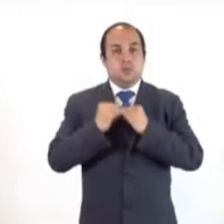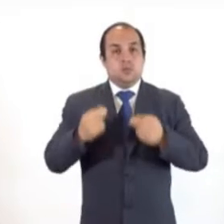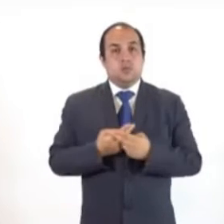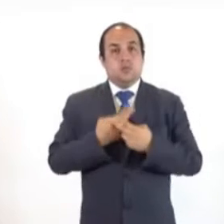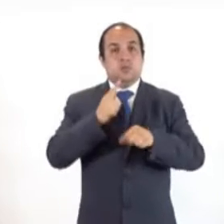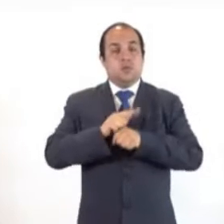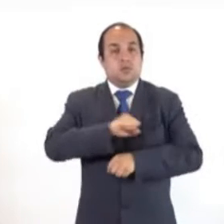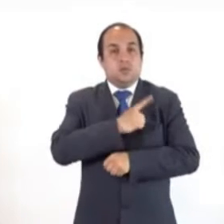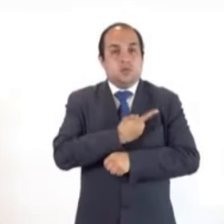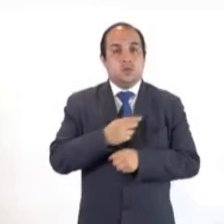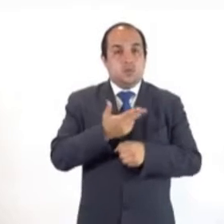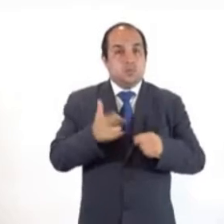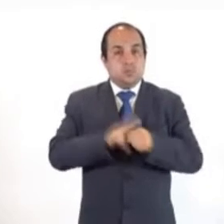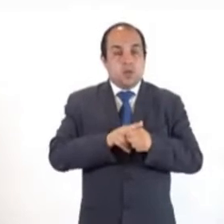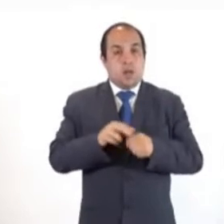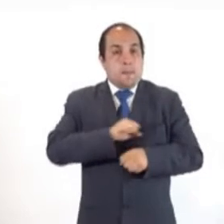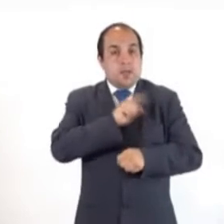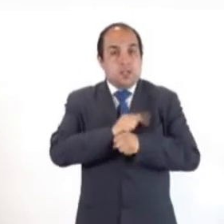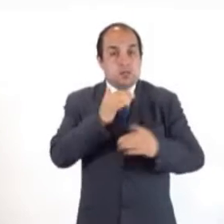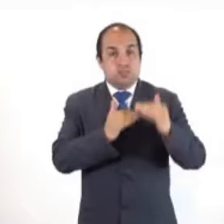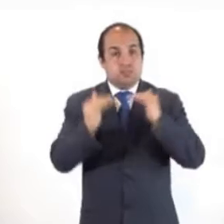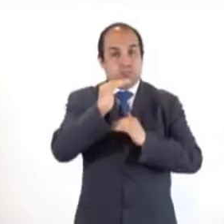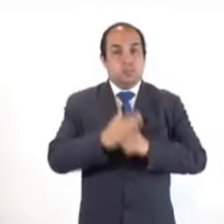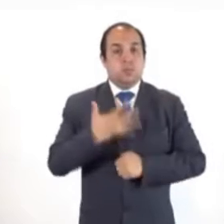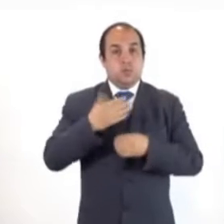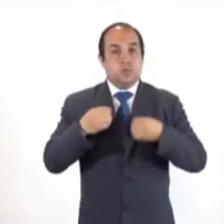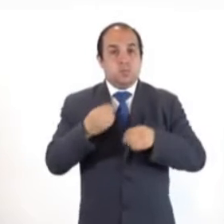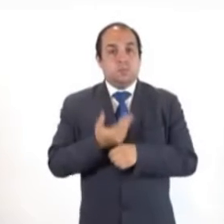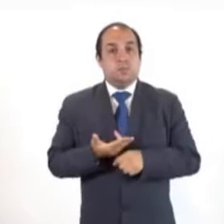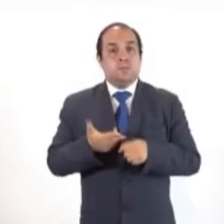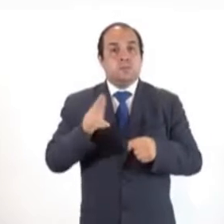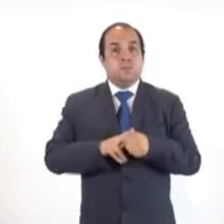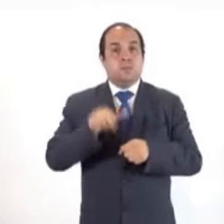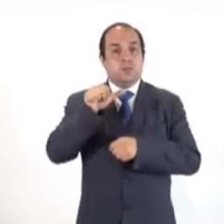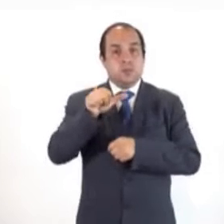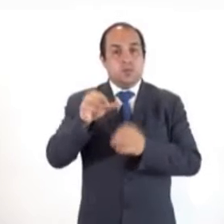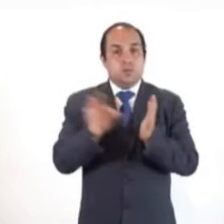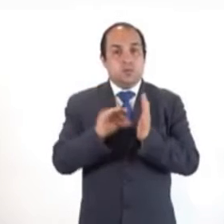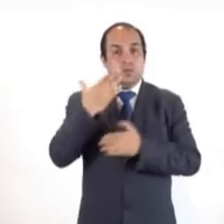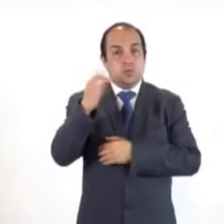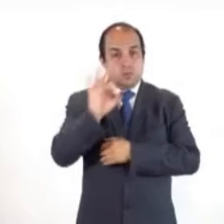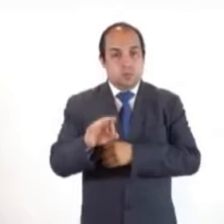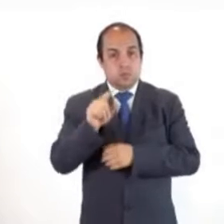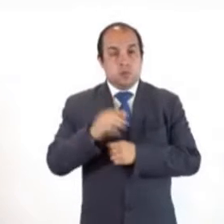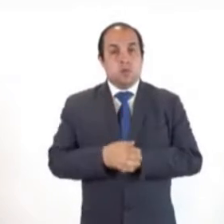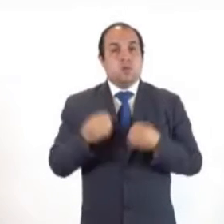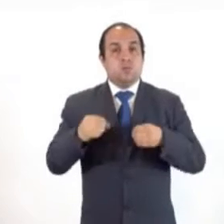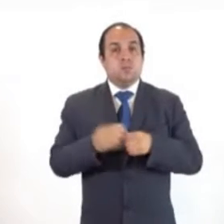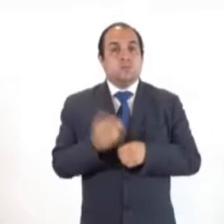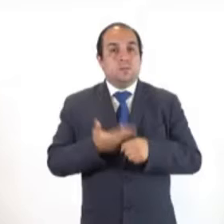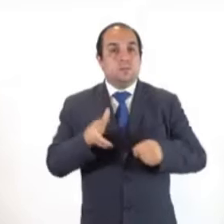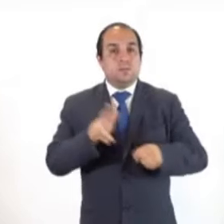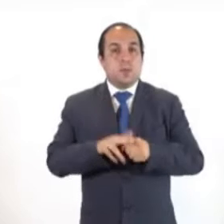los hospitales de alta especialidad, tenemos una ocupación hospitalaria del 16,5%, también es la ocupación